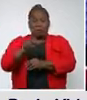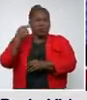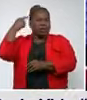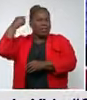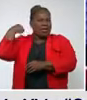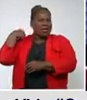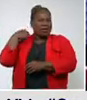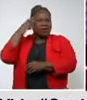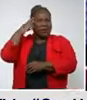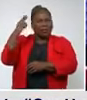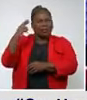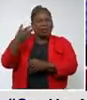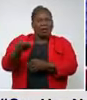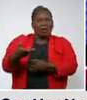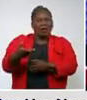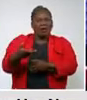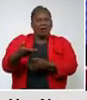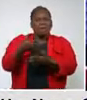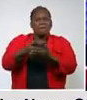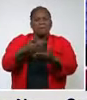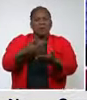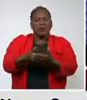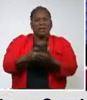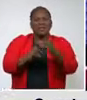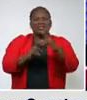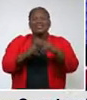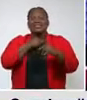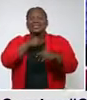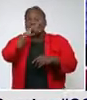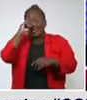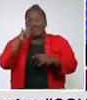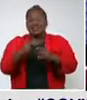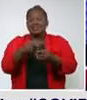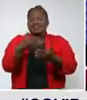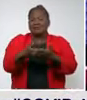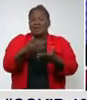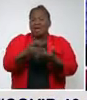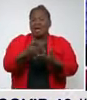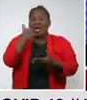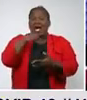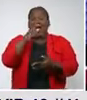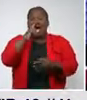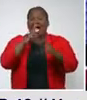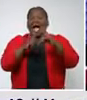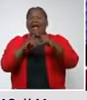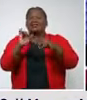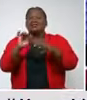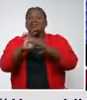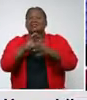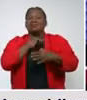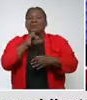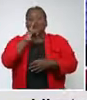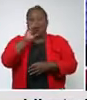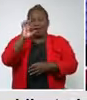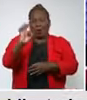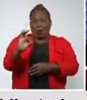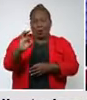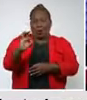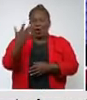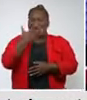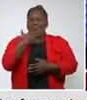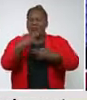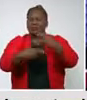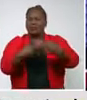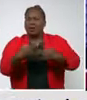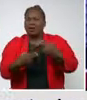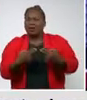con los exámenes. El test de antígenos, recuerda que ayer lo enunciábamos acá. ¿Qué tan efectivo es? ¿A quién se les hace? Sí. ¿Es otro de los interrogantes?